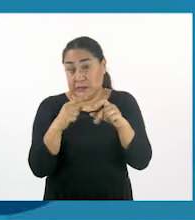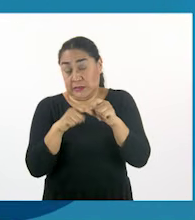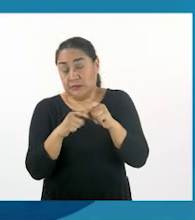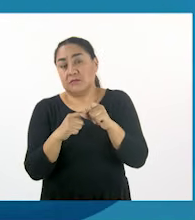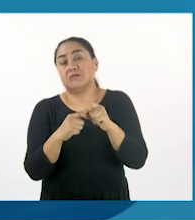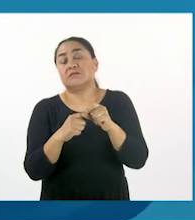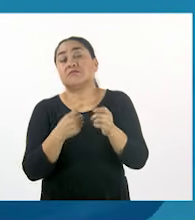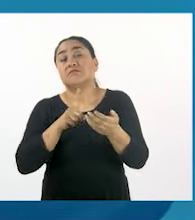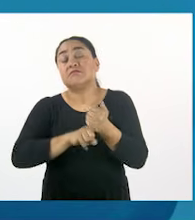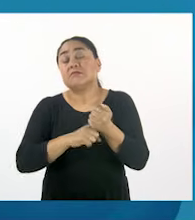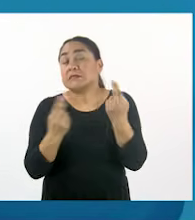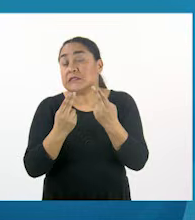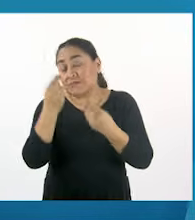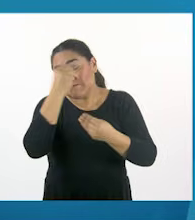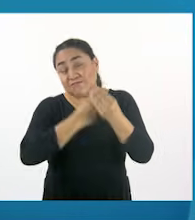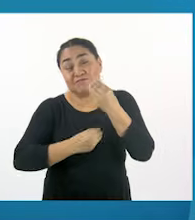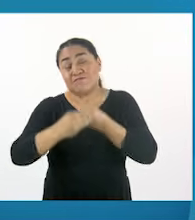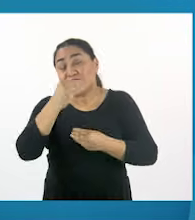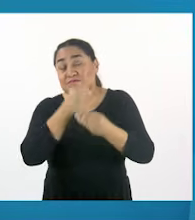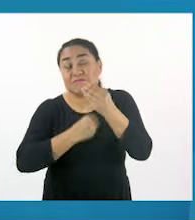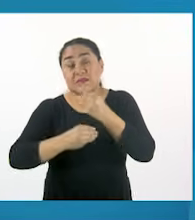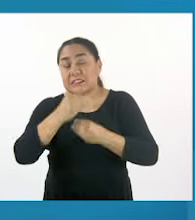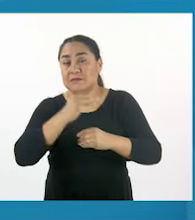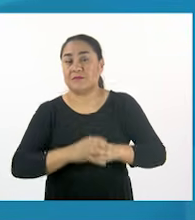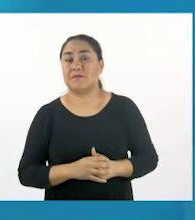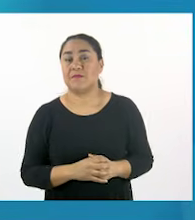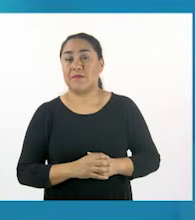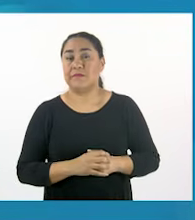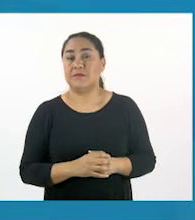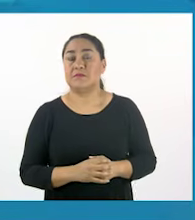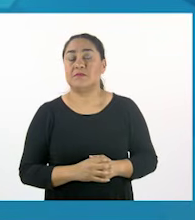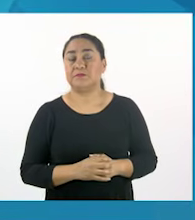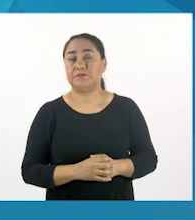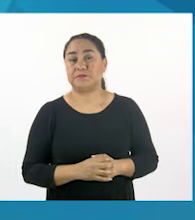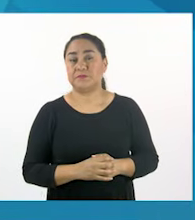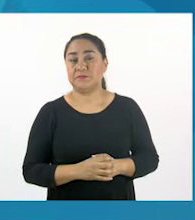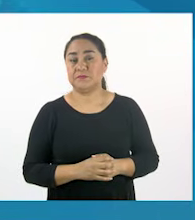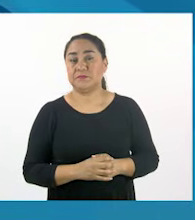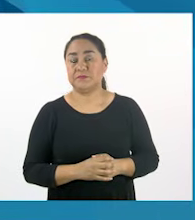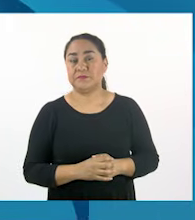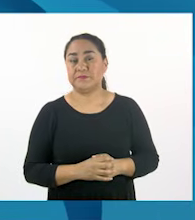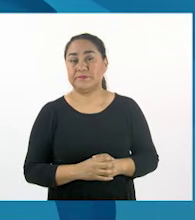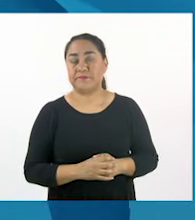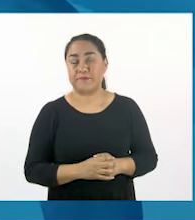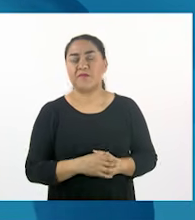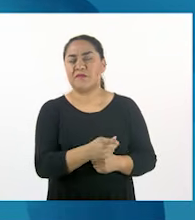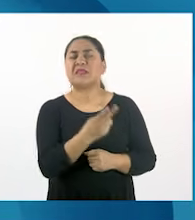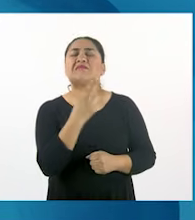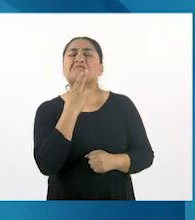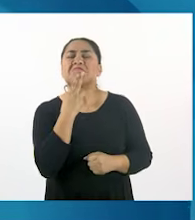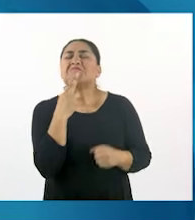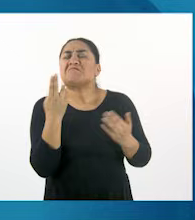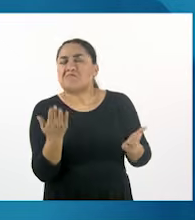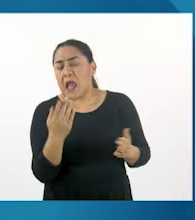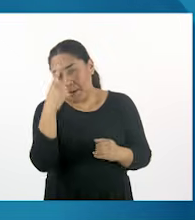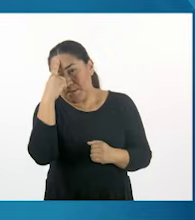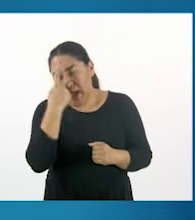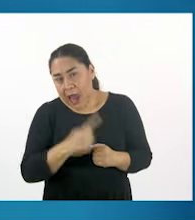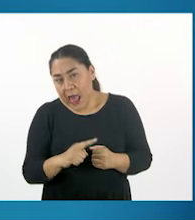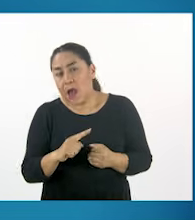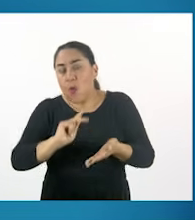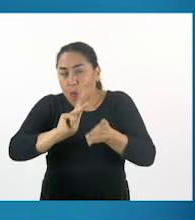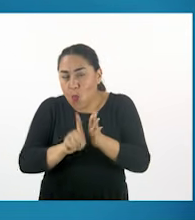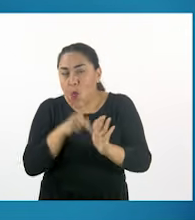digeridas antes de que puedan ser utilizadas en nuestro cuerpo. Sirven para producir y